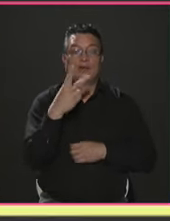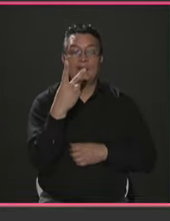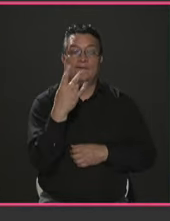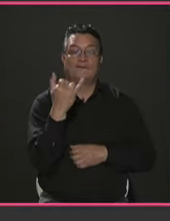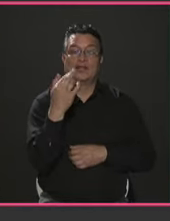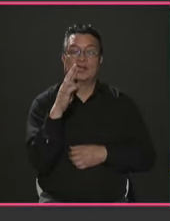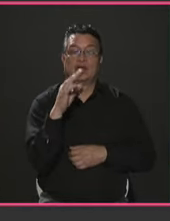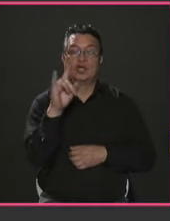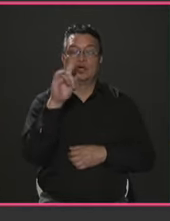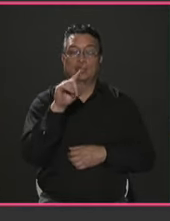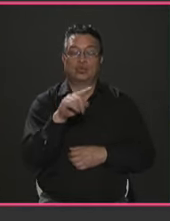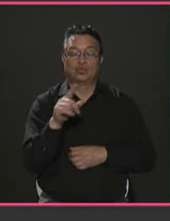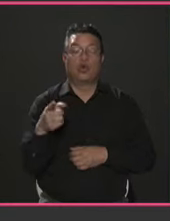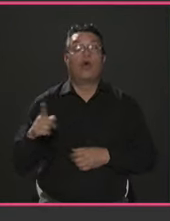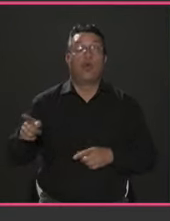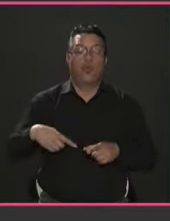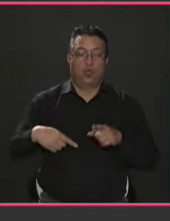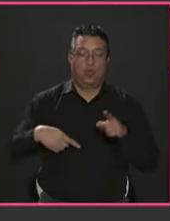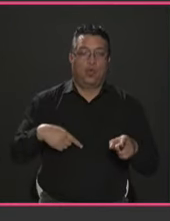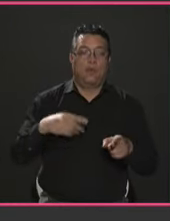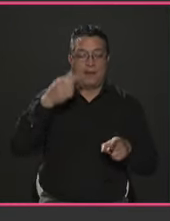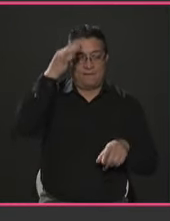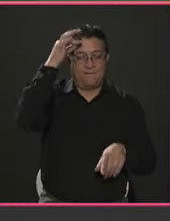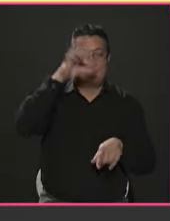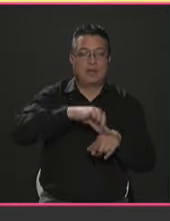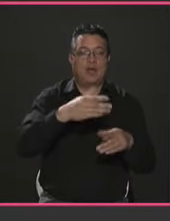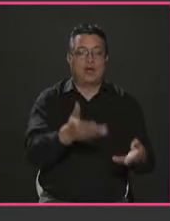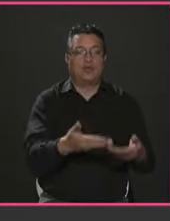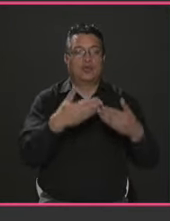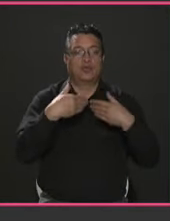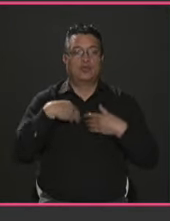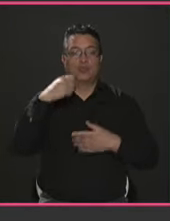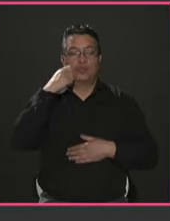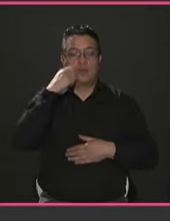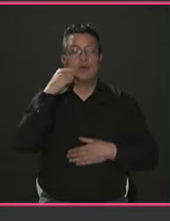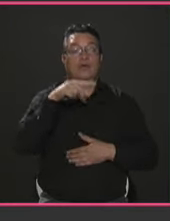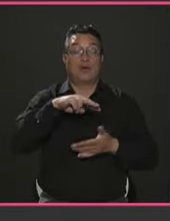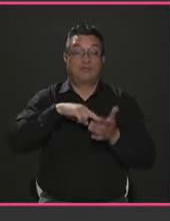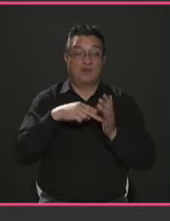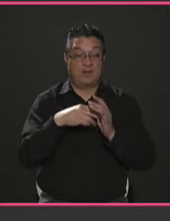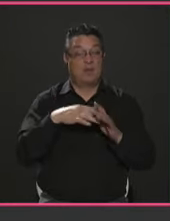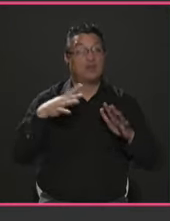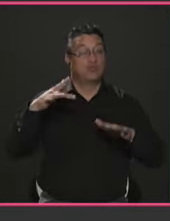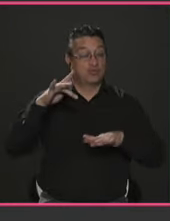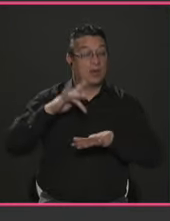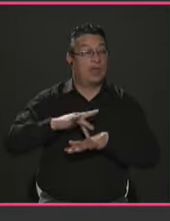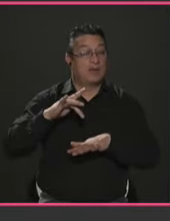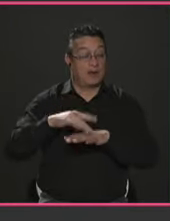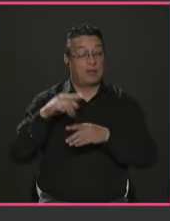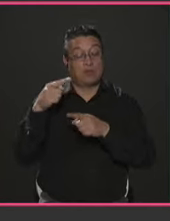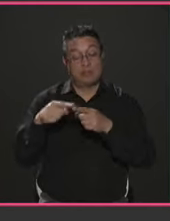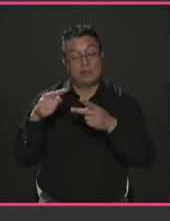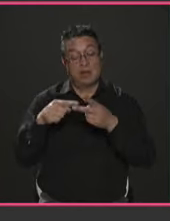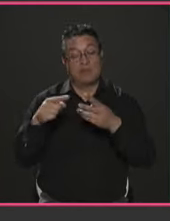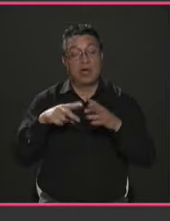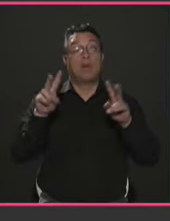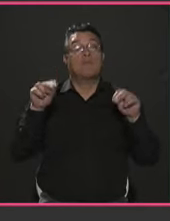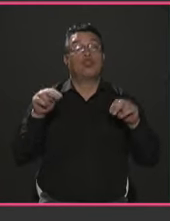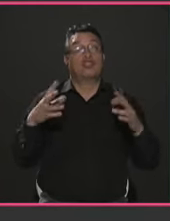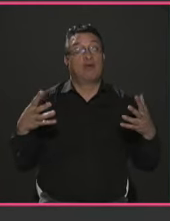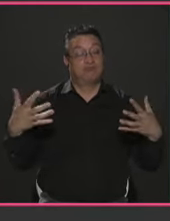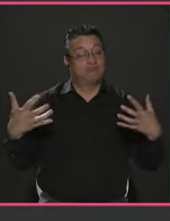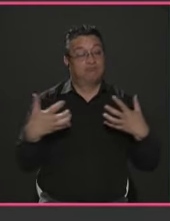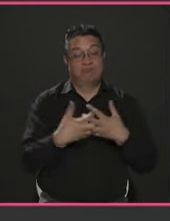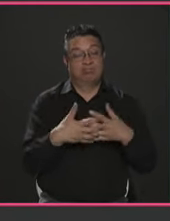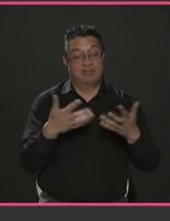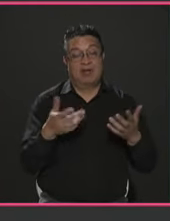virus causan las enfermedades de los humanos y pasa los humanos pero es un problema muy complicado y tiene muchos factores distintos está la suerte